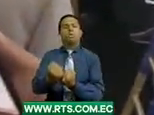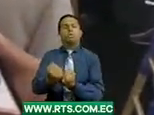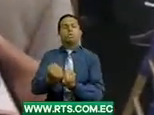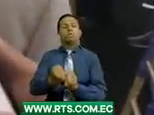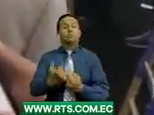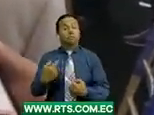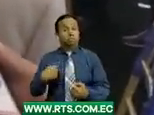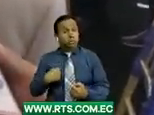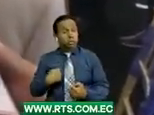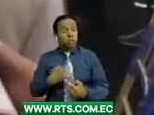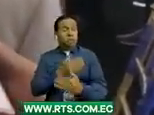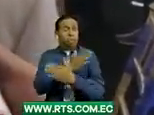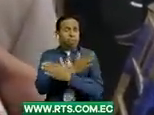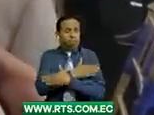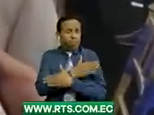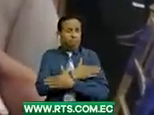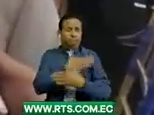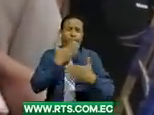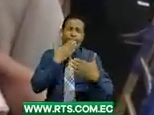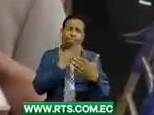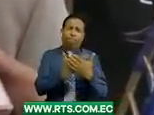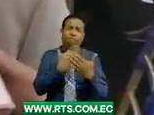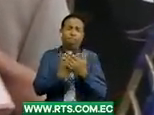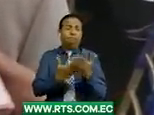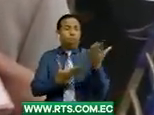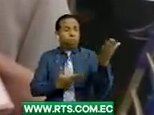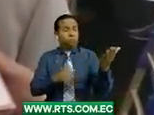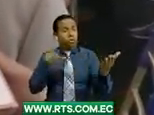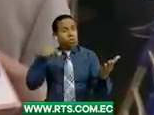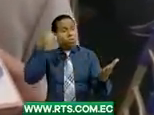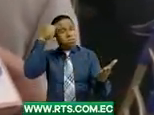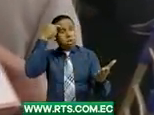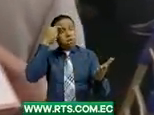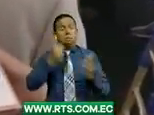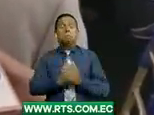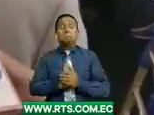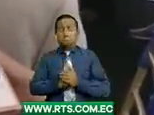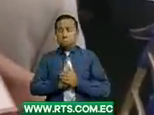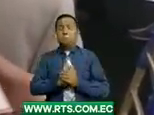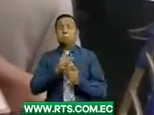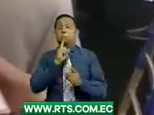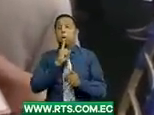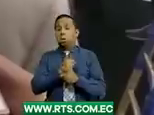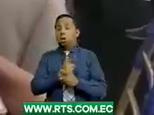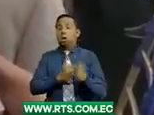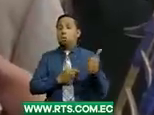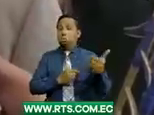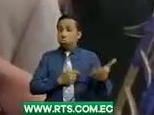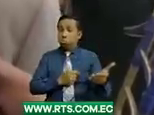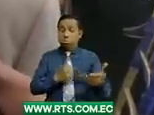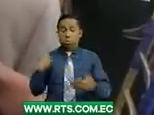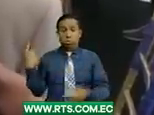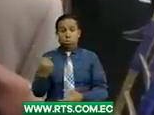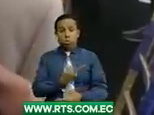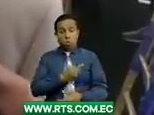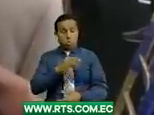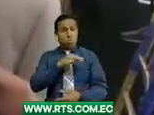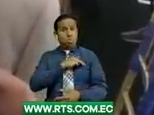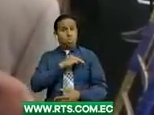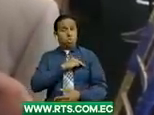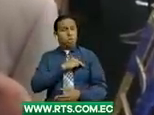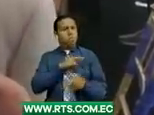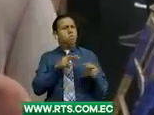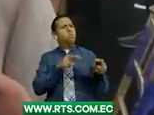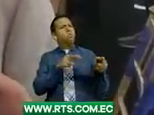y fraterno a todos quienes conforman el gobierno central. Créanme, esta alcaldía ve con muy buenos ojos